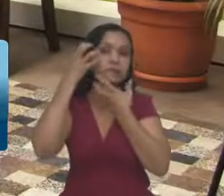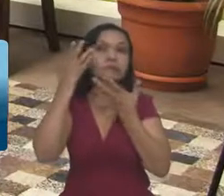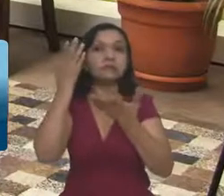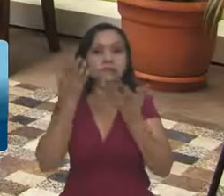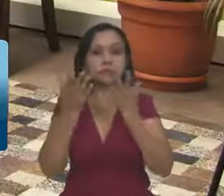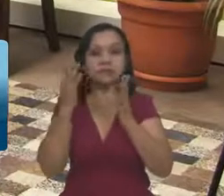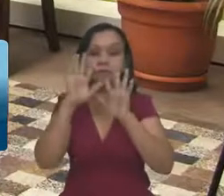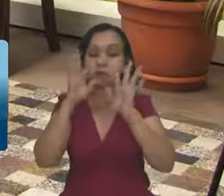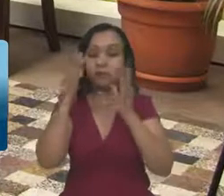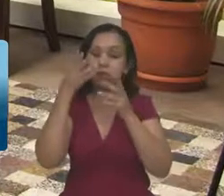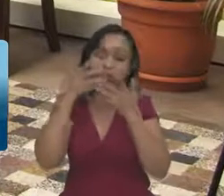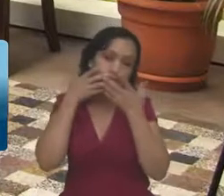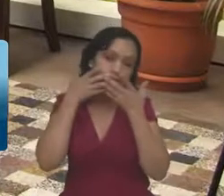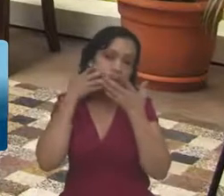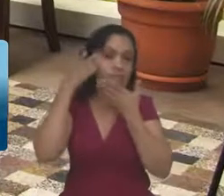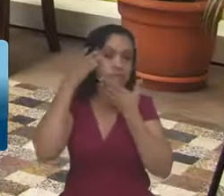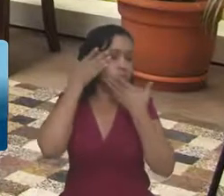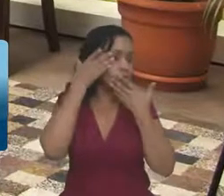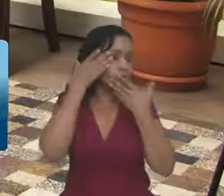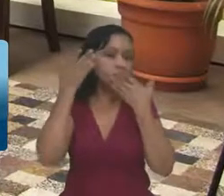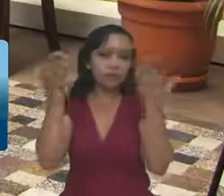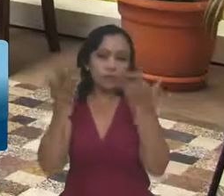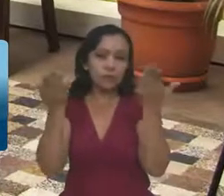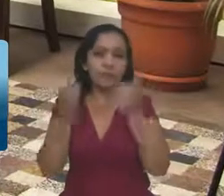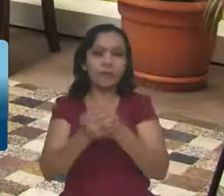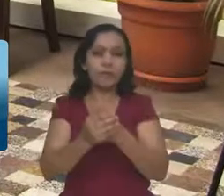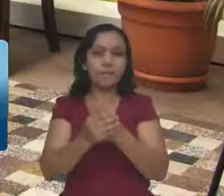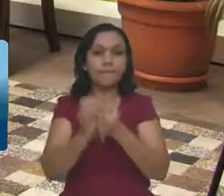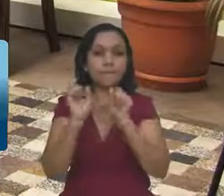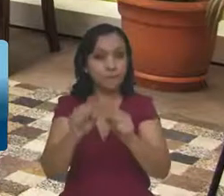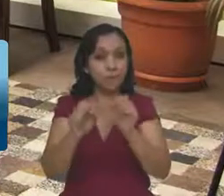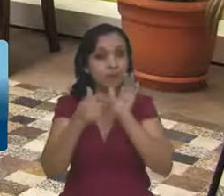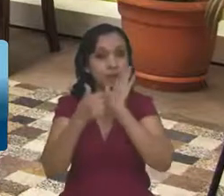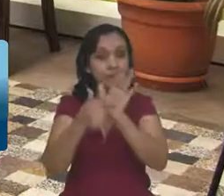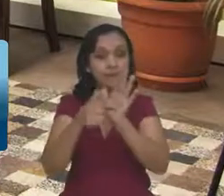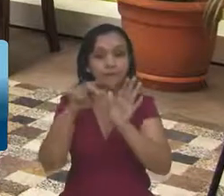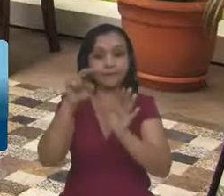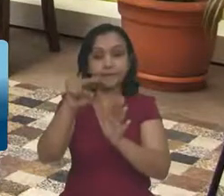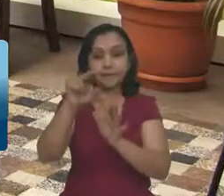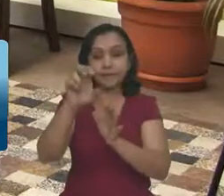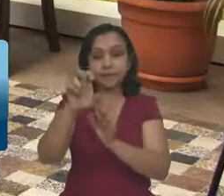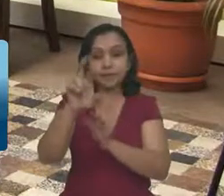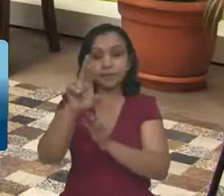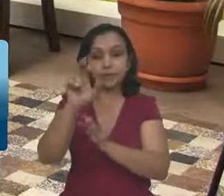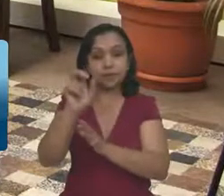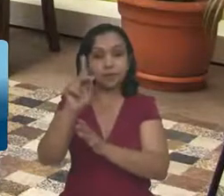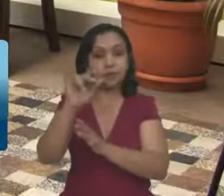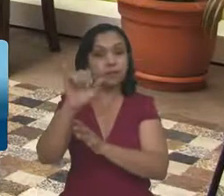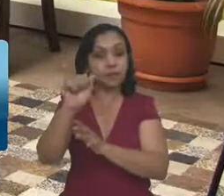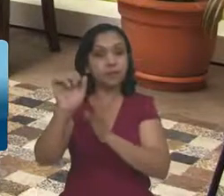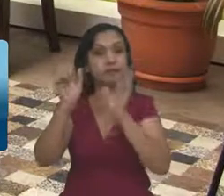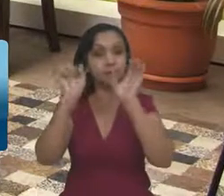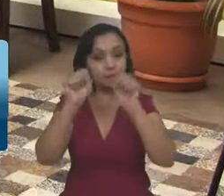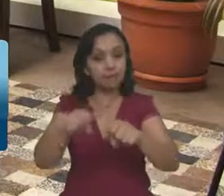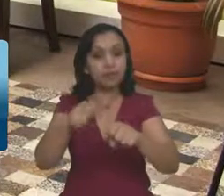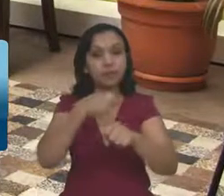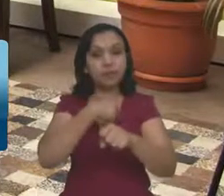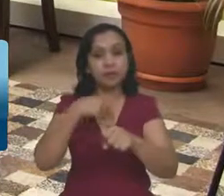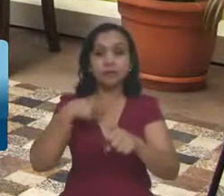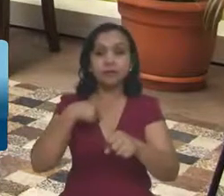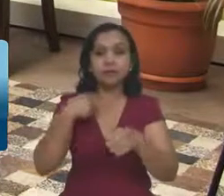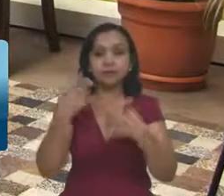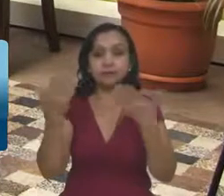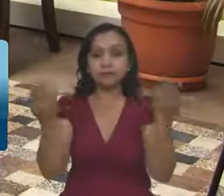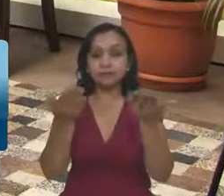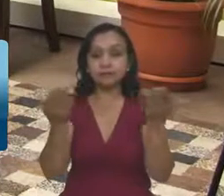no quiere, ¿verdad? Pero pueden darse. Pueden presentarse precisamente por esta neuropatía. Incluso posparto, sí. Y a veces se manifiesta, sí, a